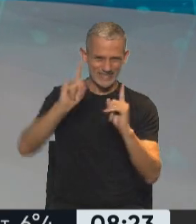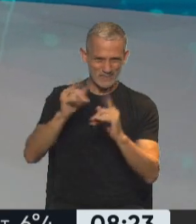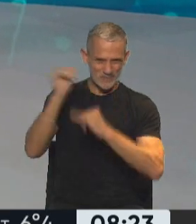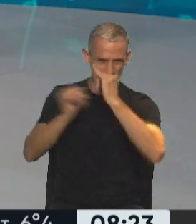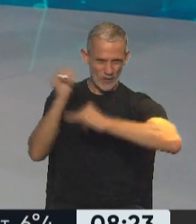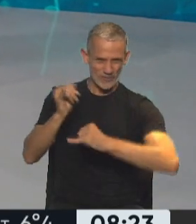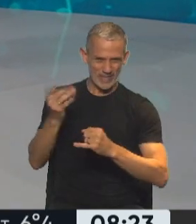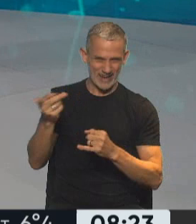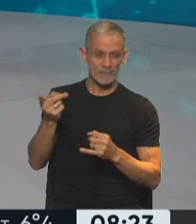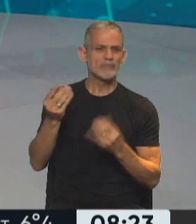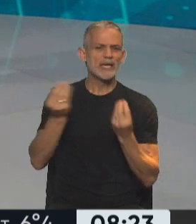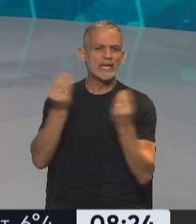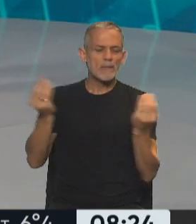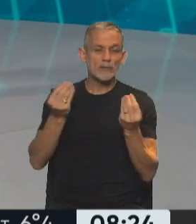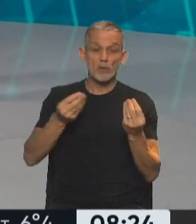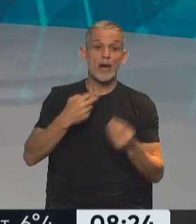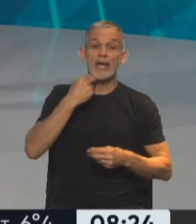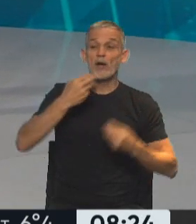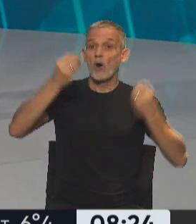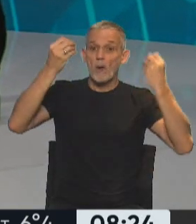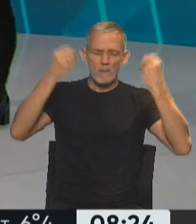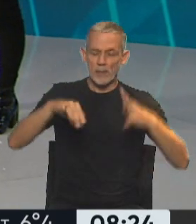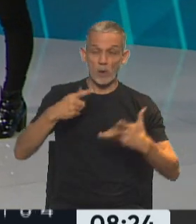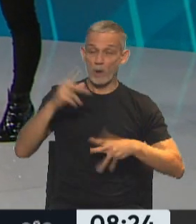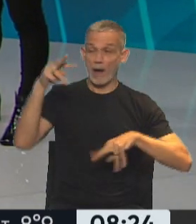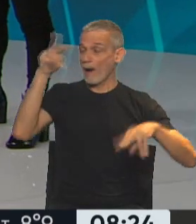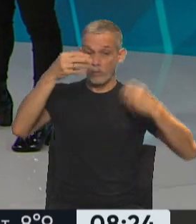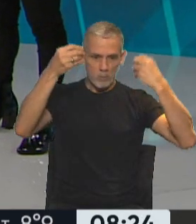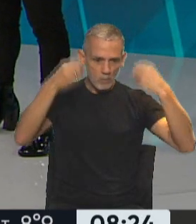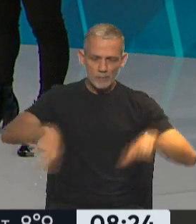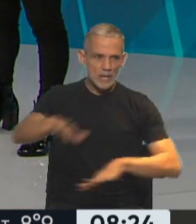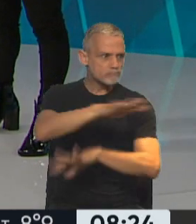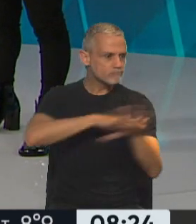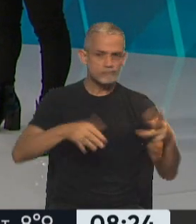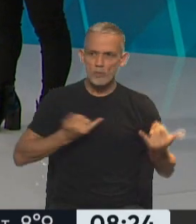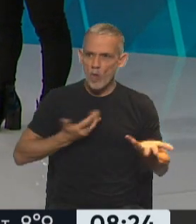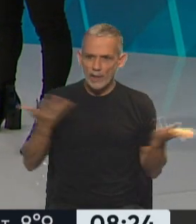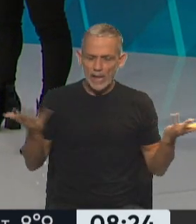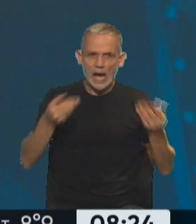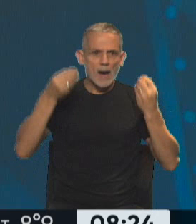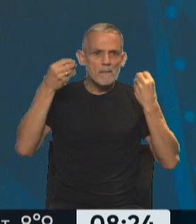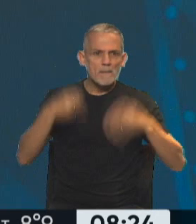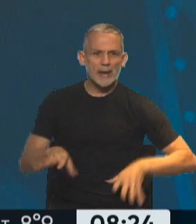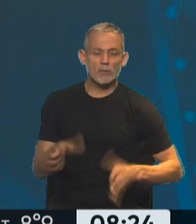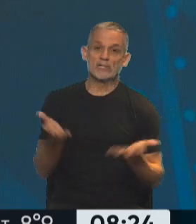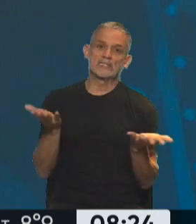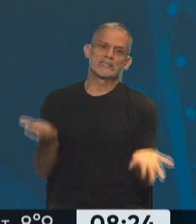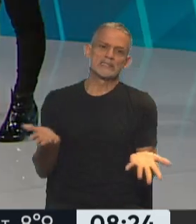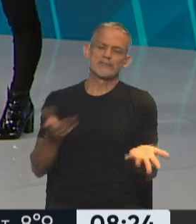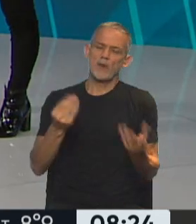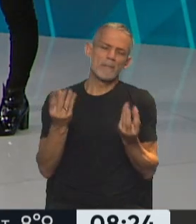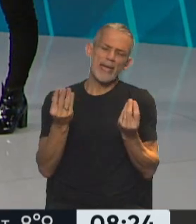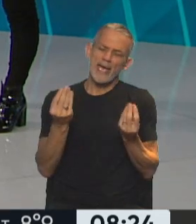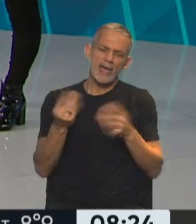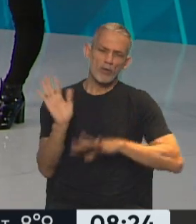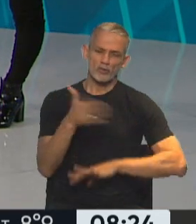Iri ahora, que se te pierda un segundo de descuido, te pierde un hijo, una hija y... A partir de ahí, todos los miedos. Sí,